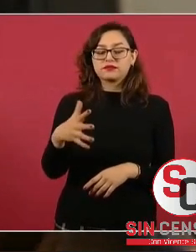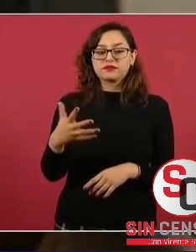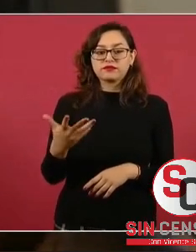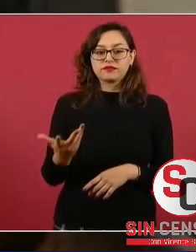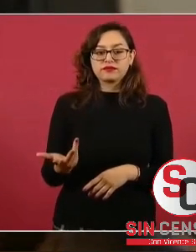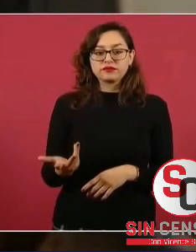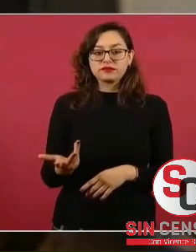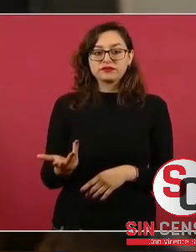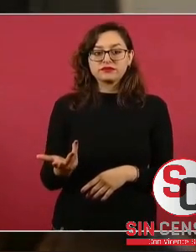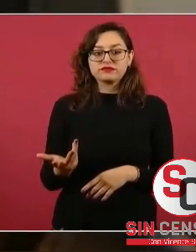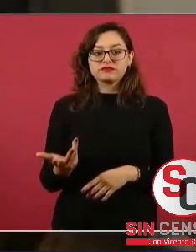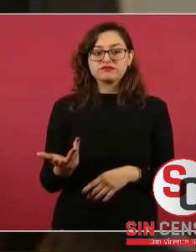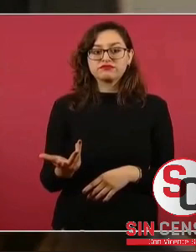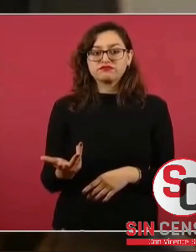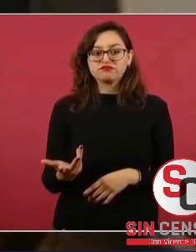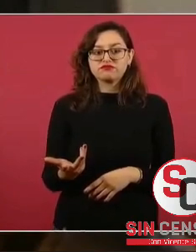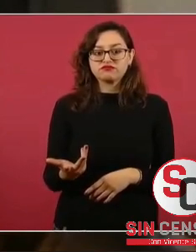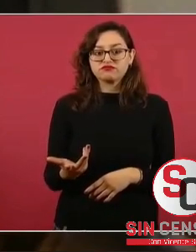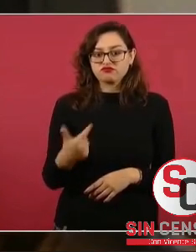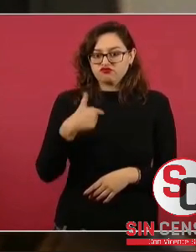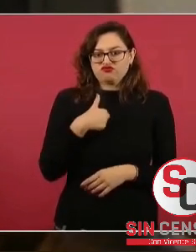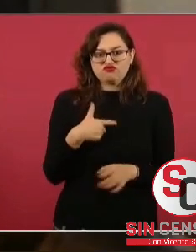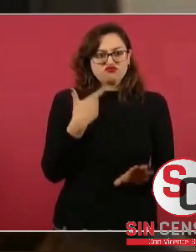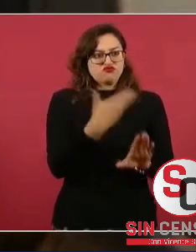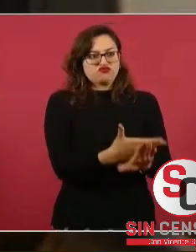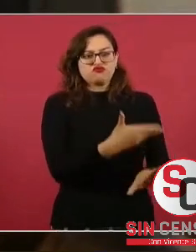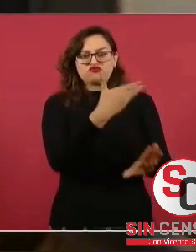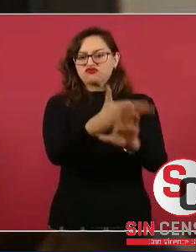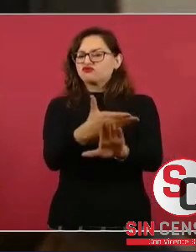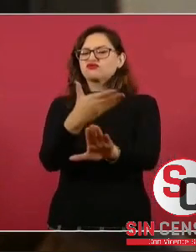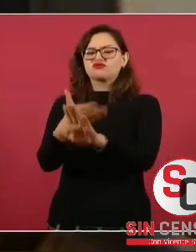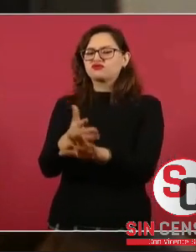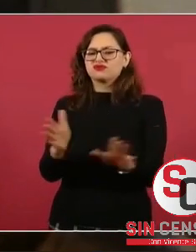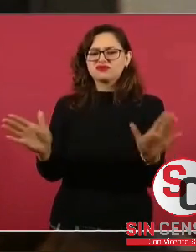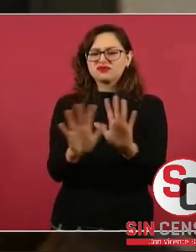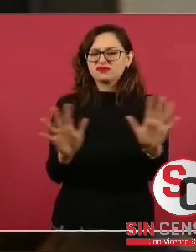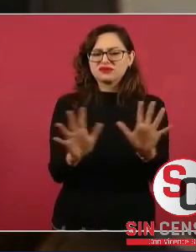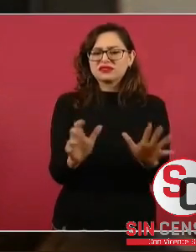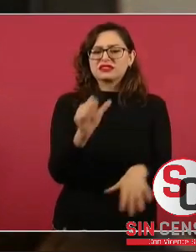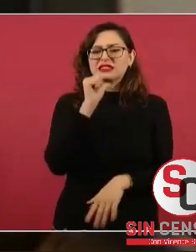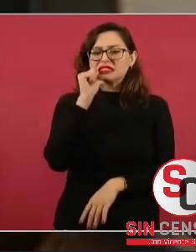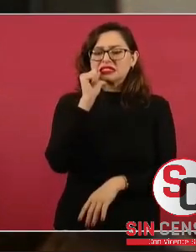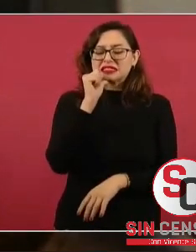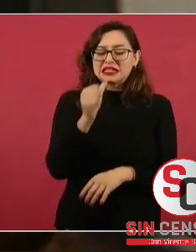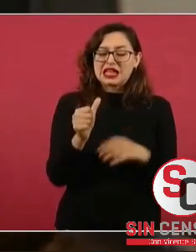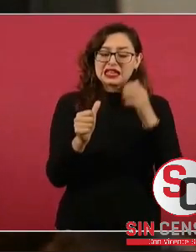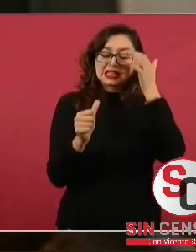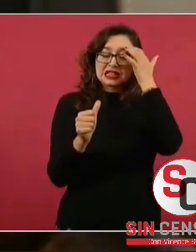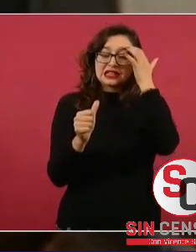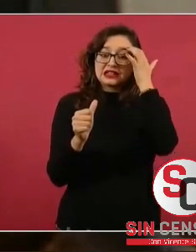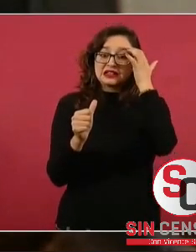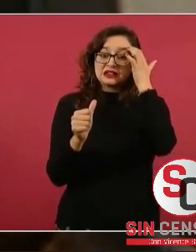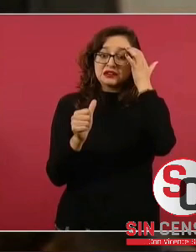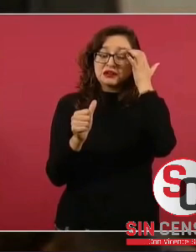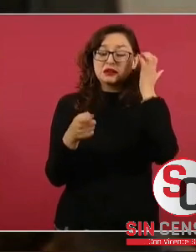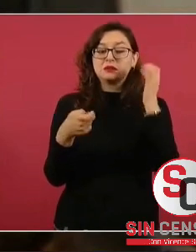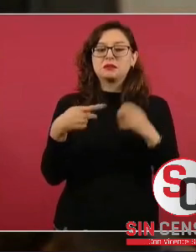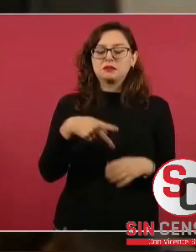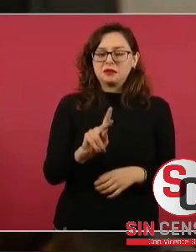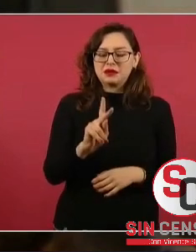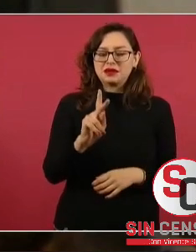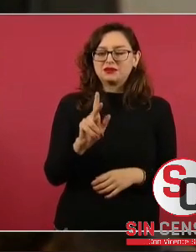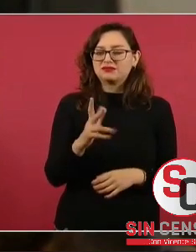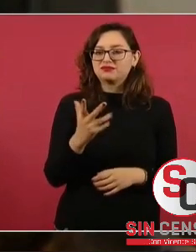mi participación no es para abonar ni para golpear a nadie, sino para que la gente sepa si realmente hay un